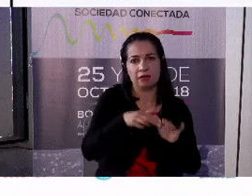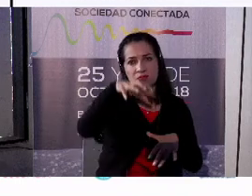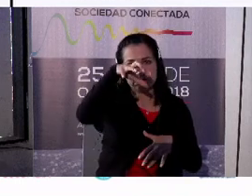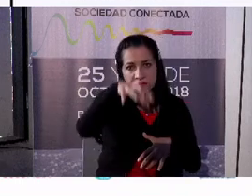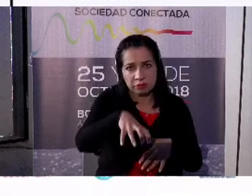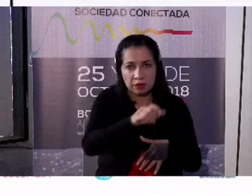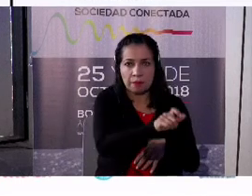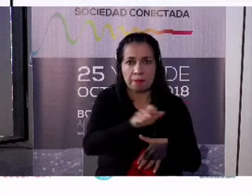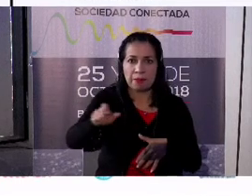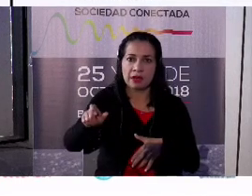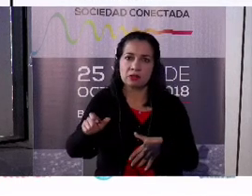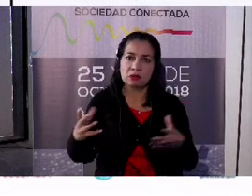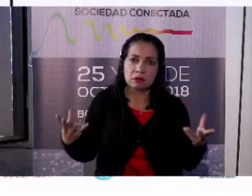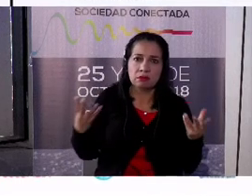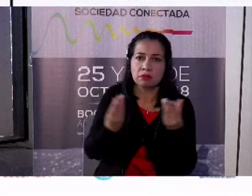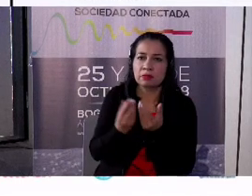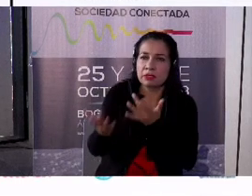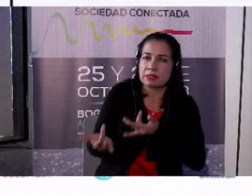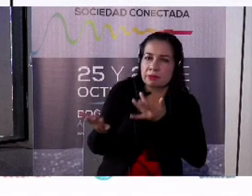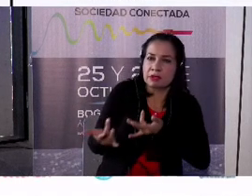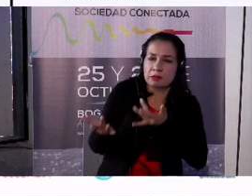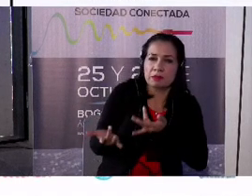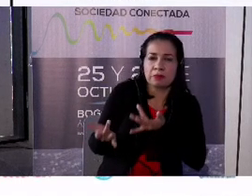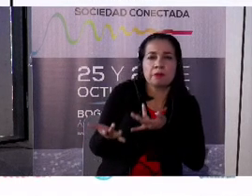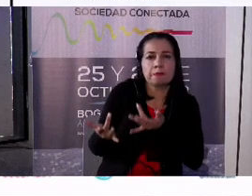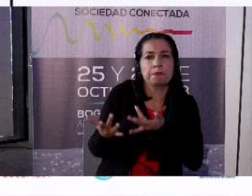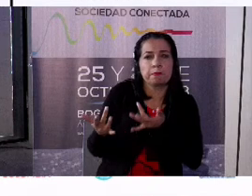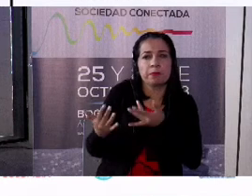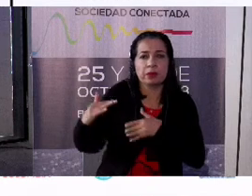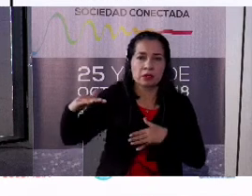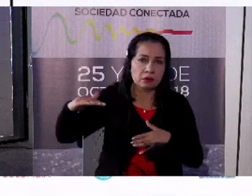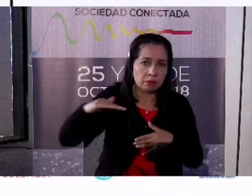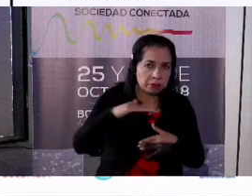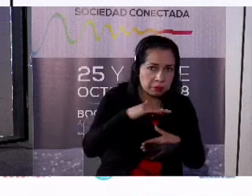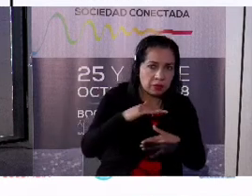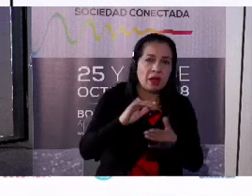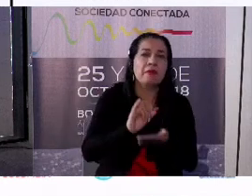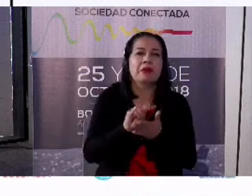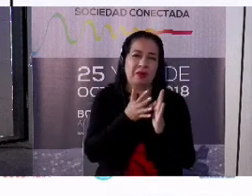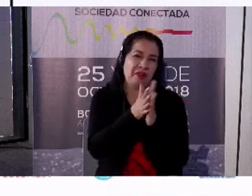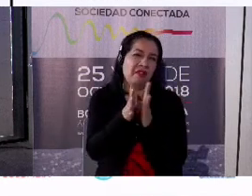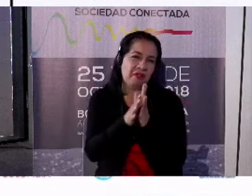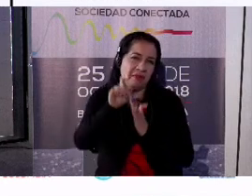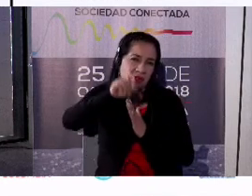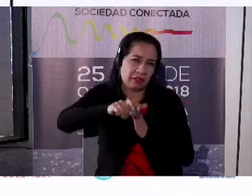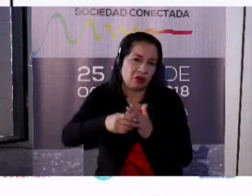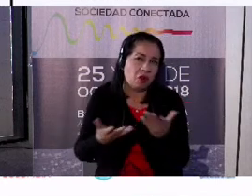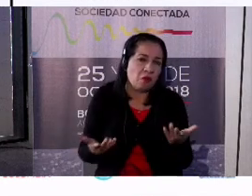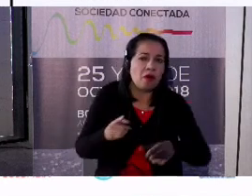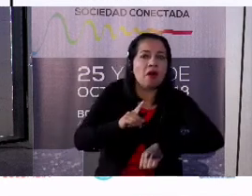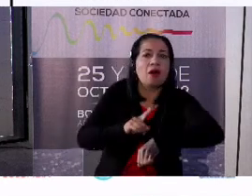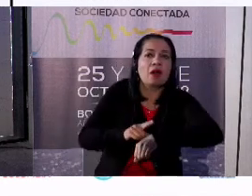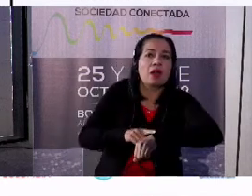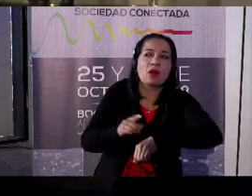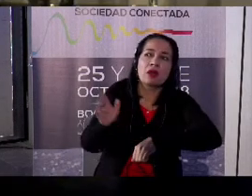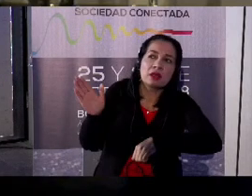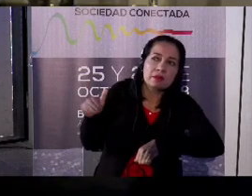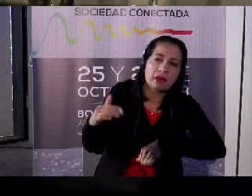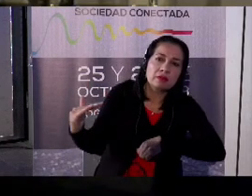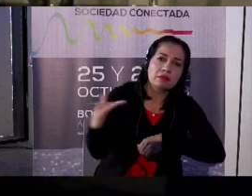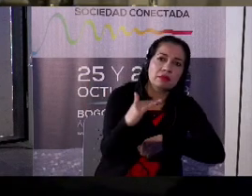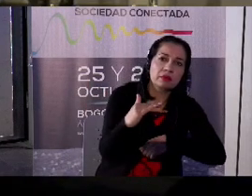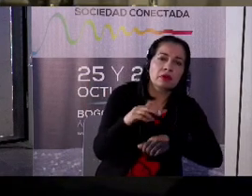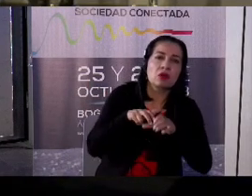personas esperando en la estación necesitan mucha información de cuándo va a llegar el siguiente